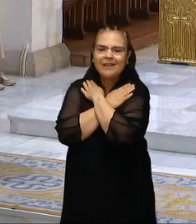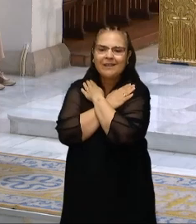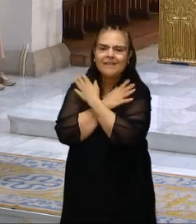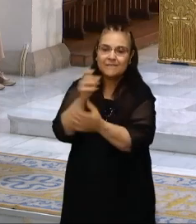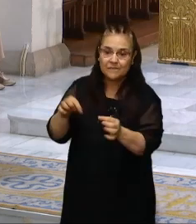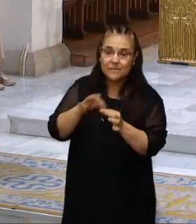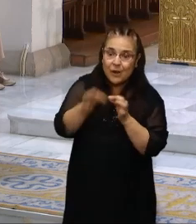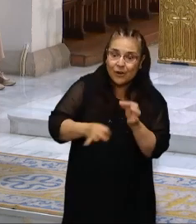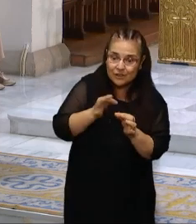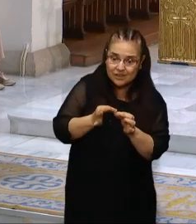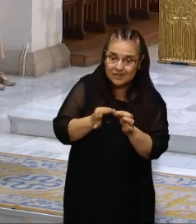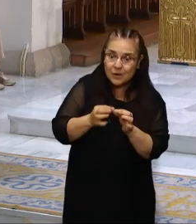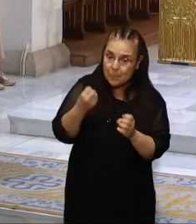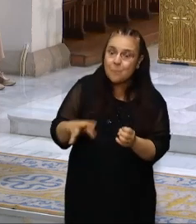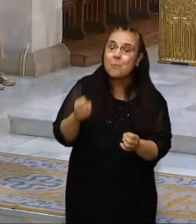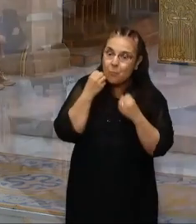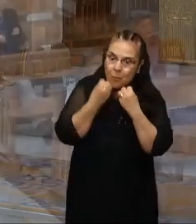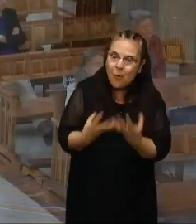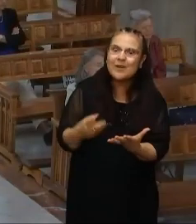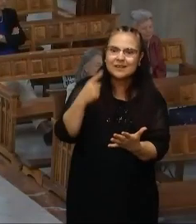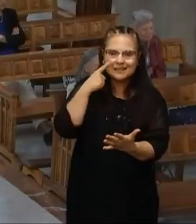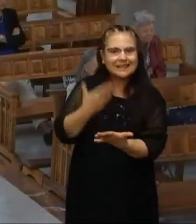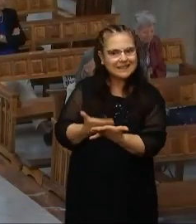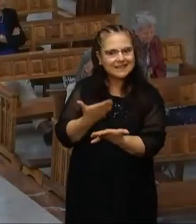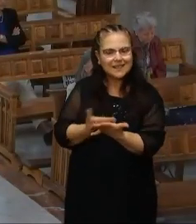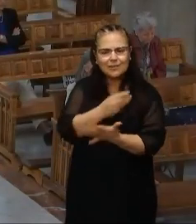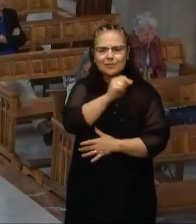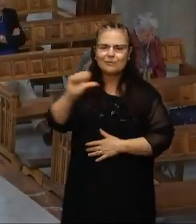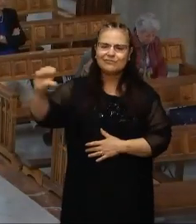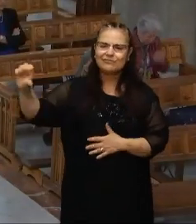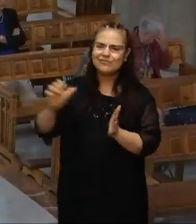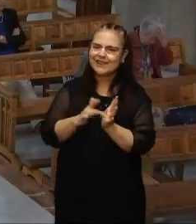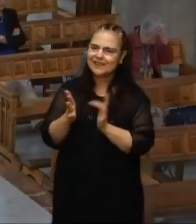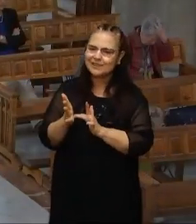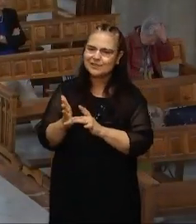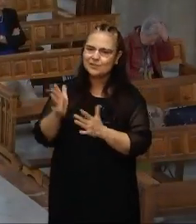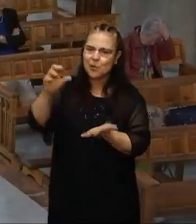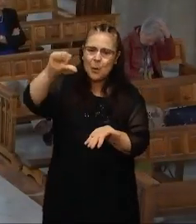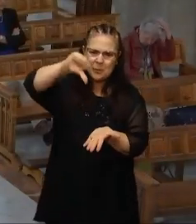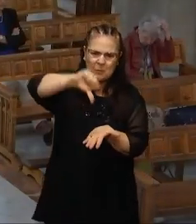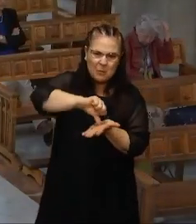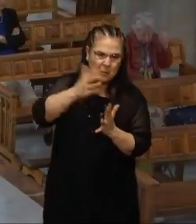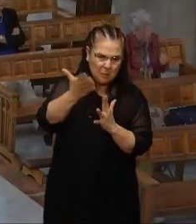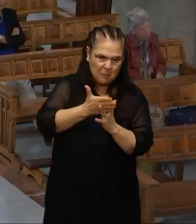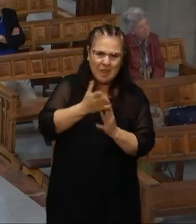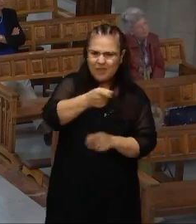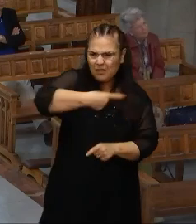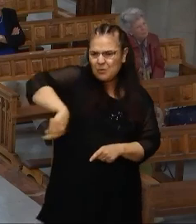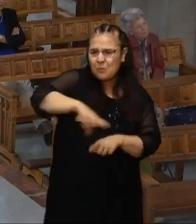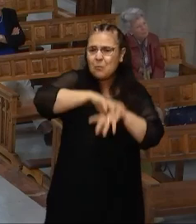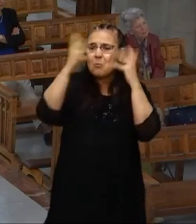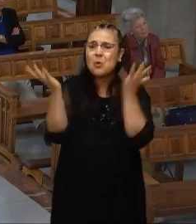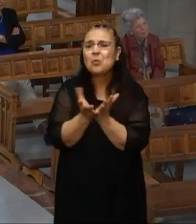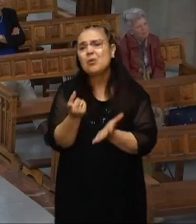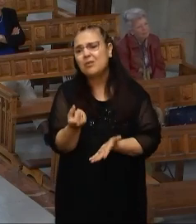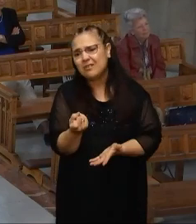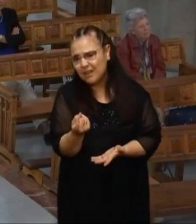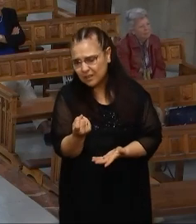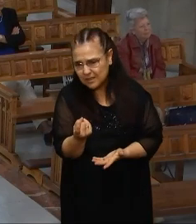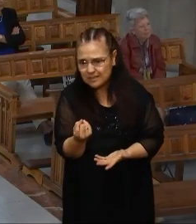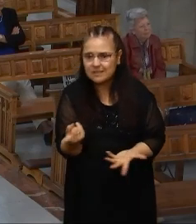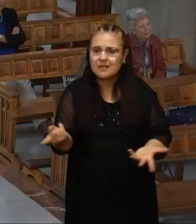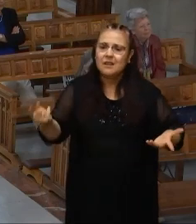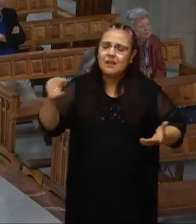ser buenos testigos de la fe en Cristo en medio de nuestro mundo, que necesita tanto de la dimensión